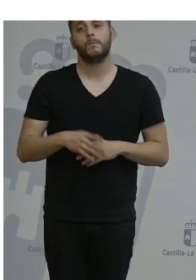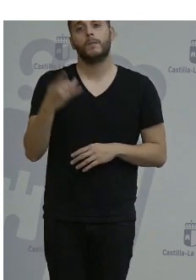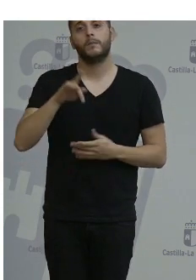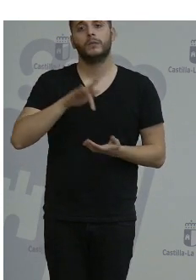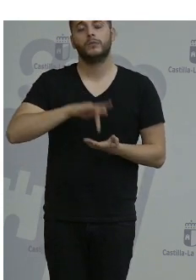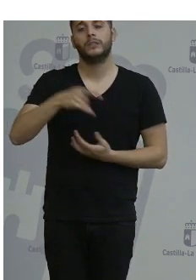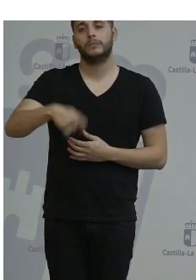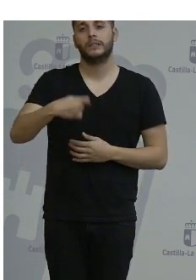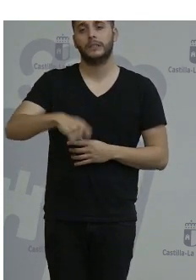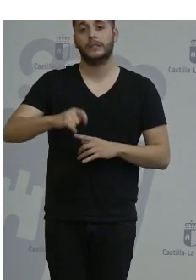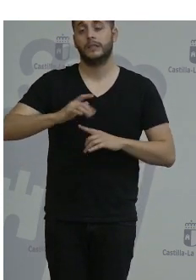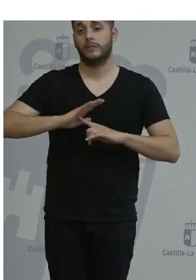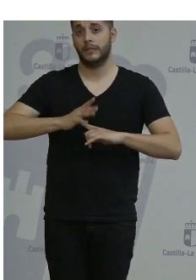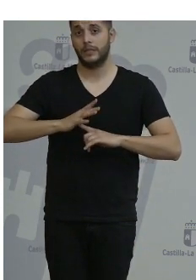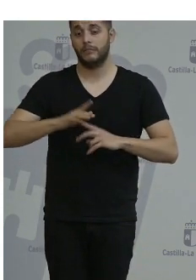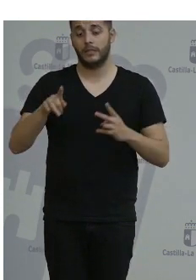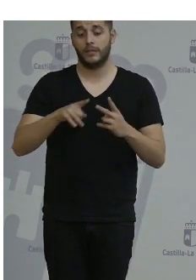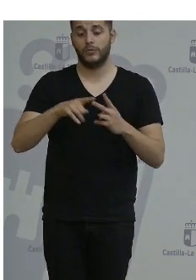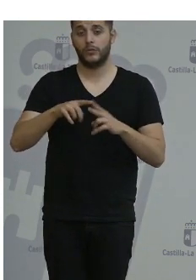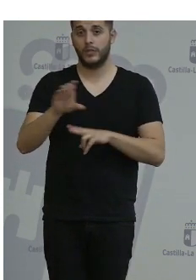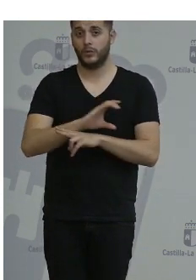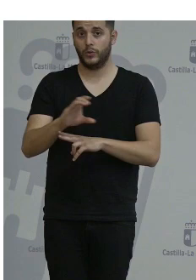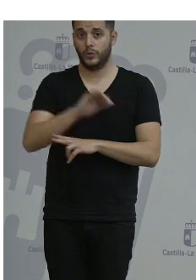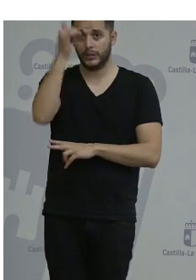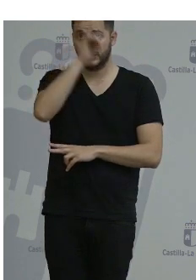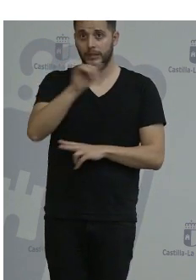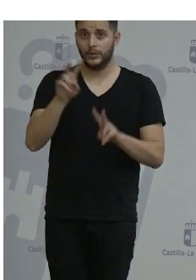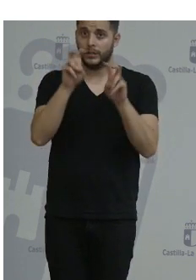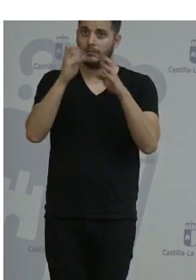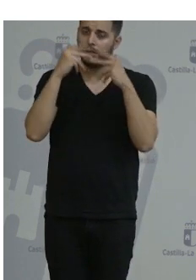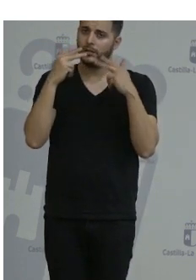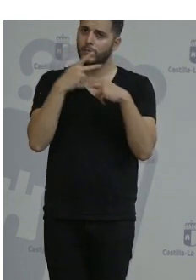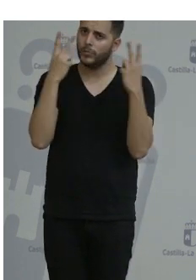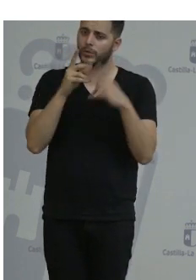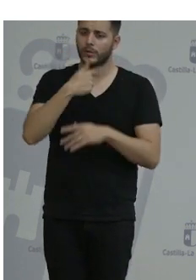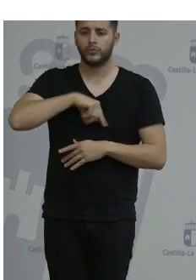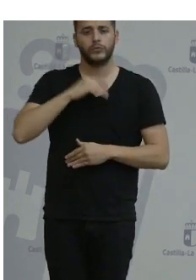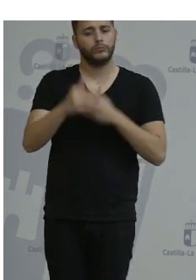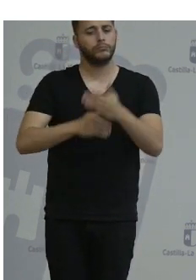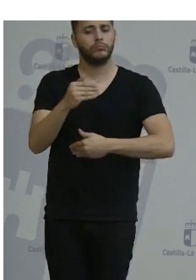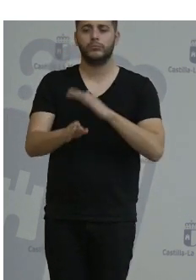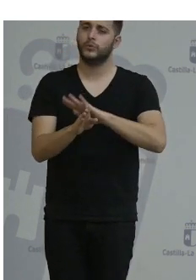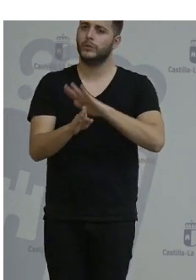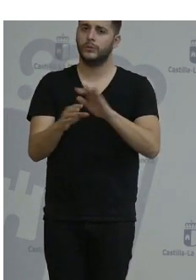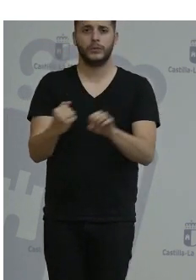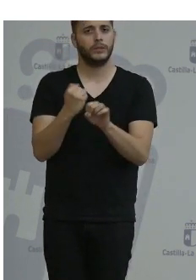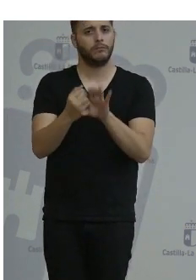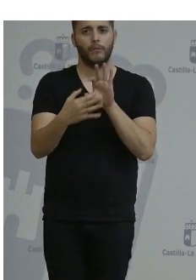presidente de Castilla-La Mancha como, en este caso, del consejero de Administraciones Públicas, vamos a seguir trabajando en esta misma línea para